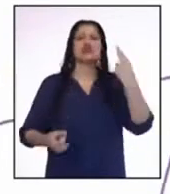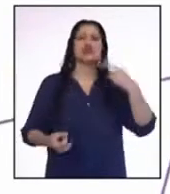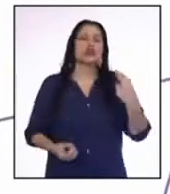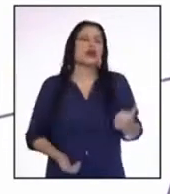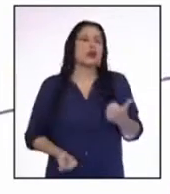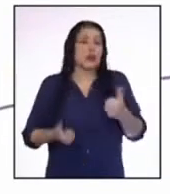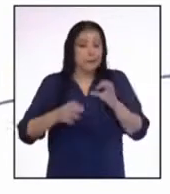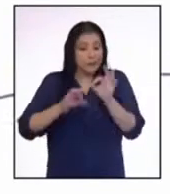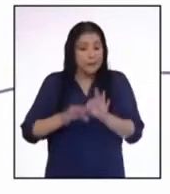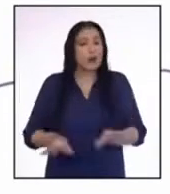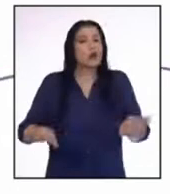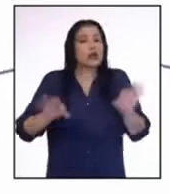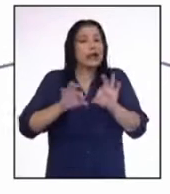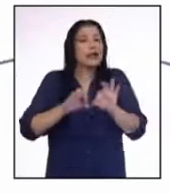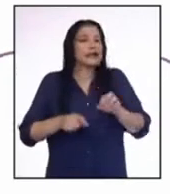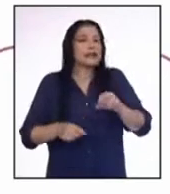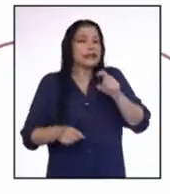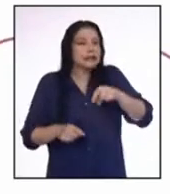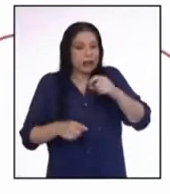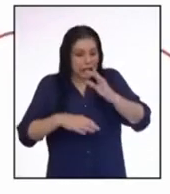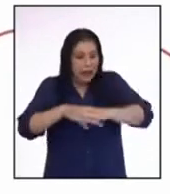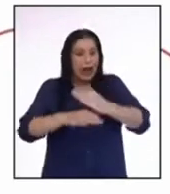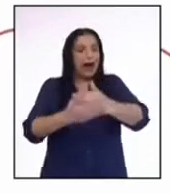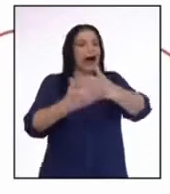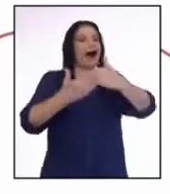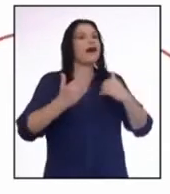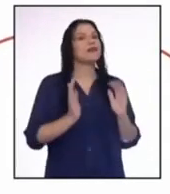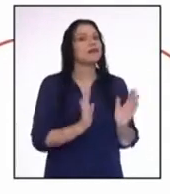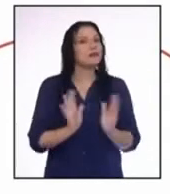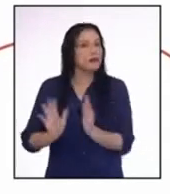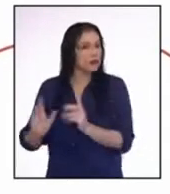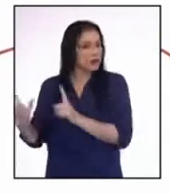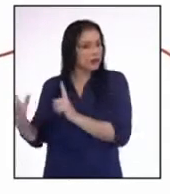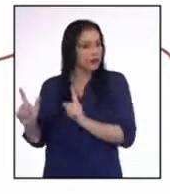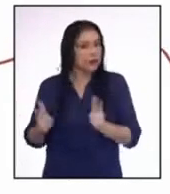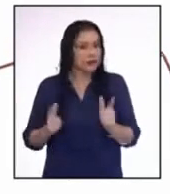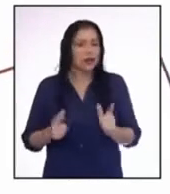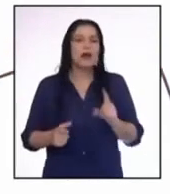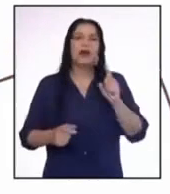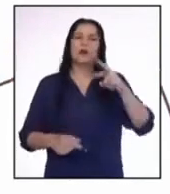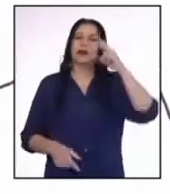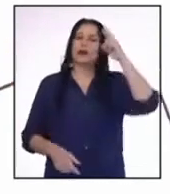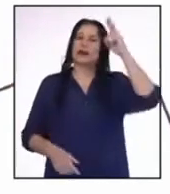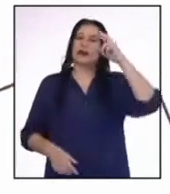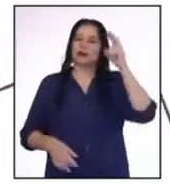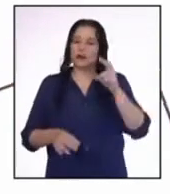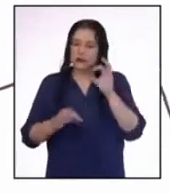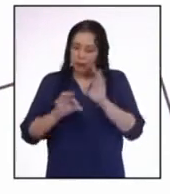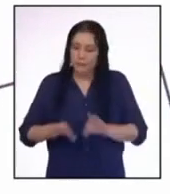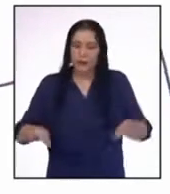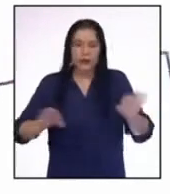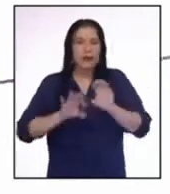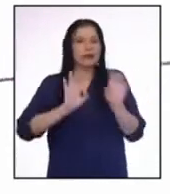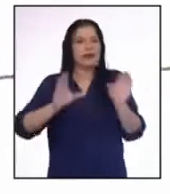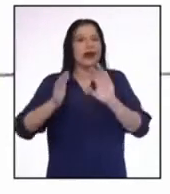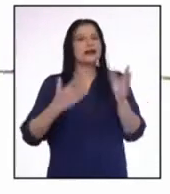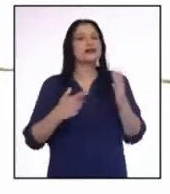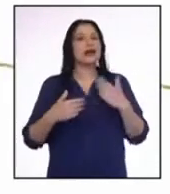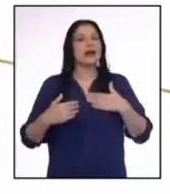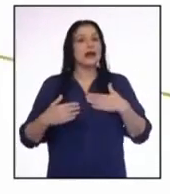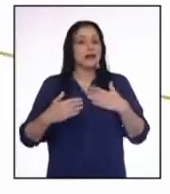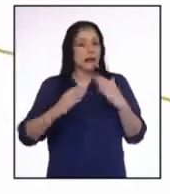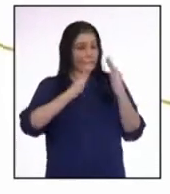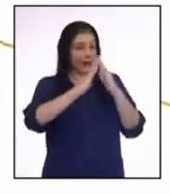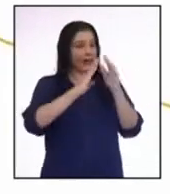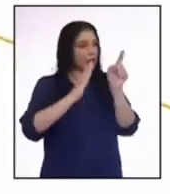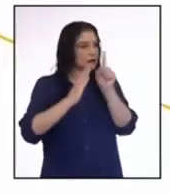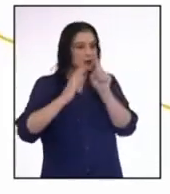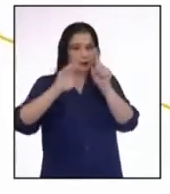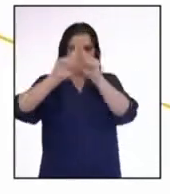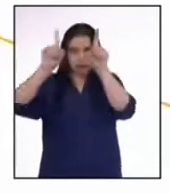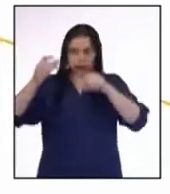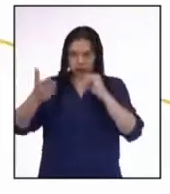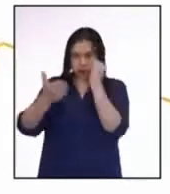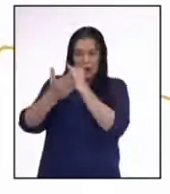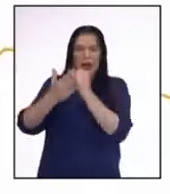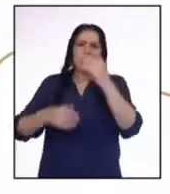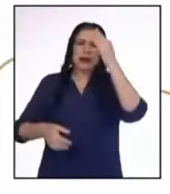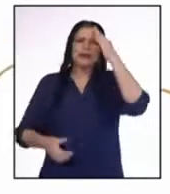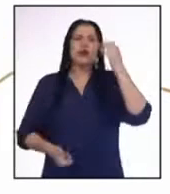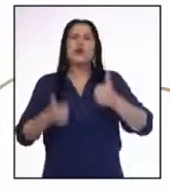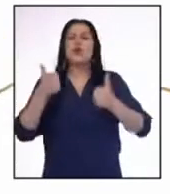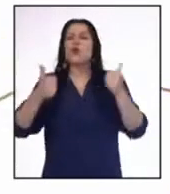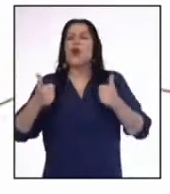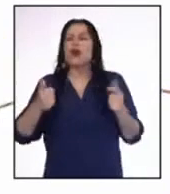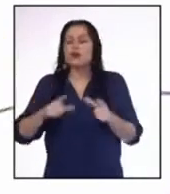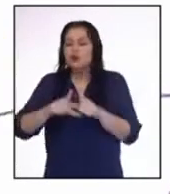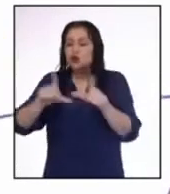lo importante que sería anticiparnos y estar preparados. Por ello es conveniente empezar a elaborar un plano de nuestra casa para poder reconocer los lugares